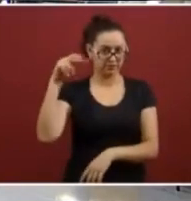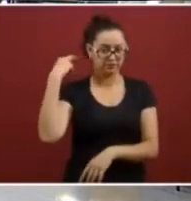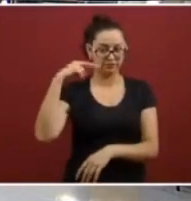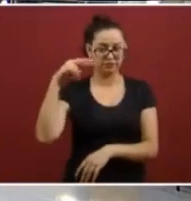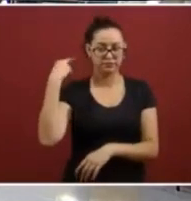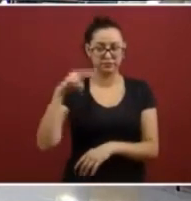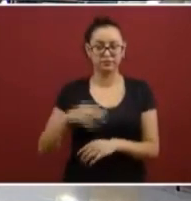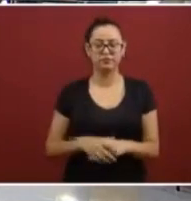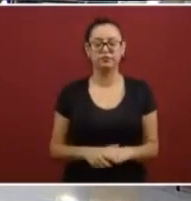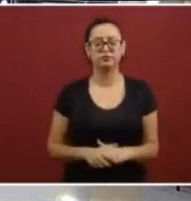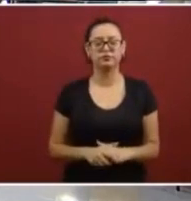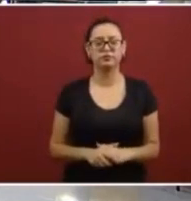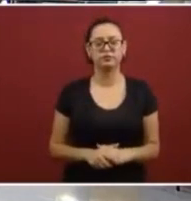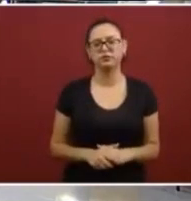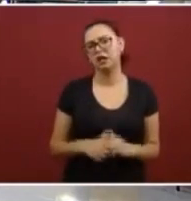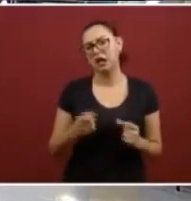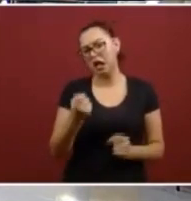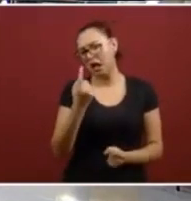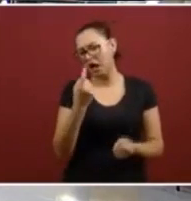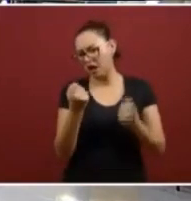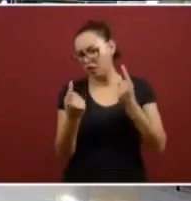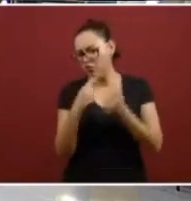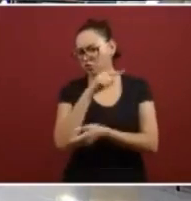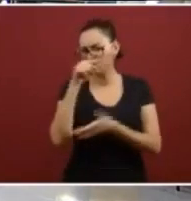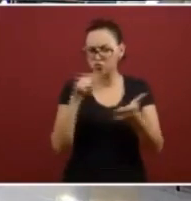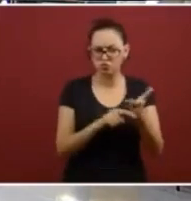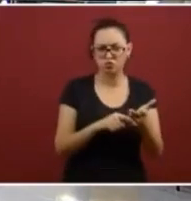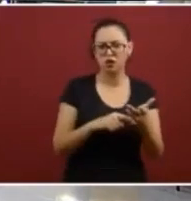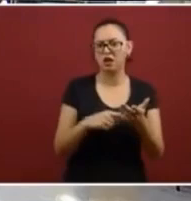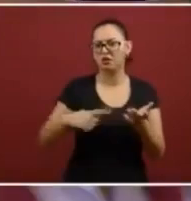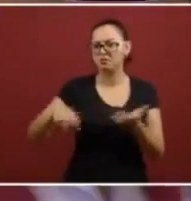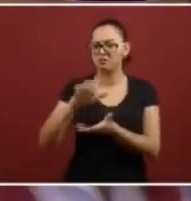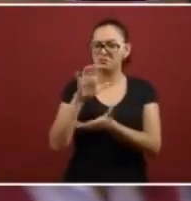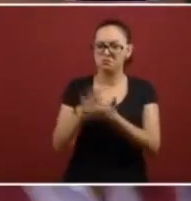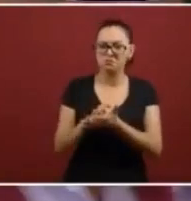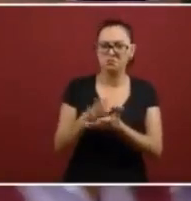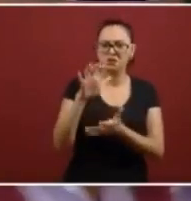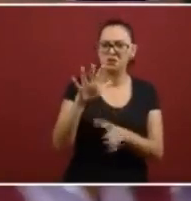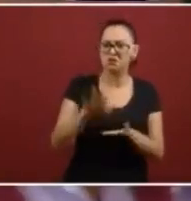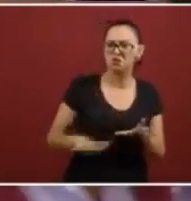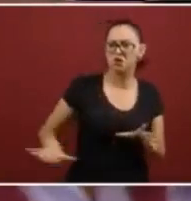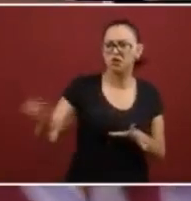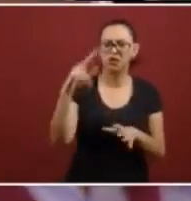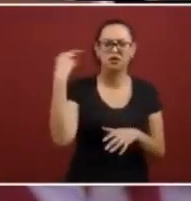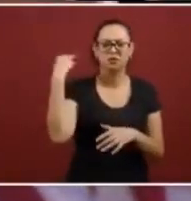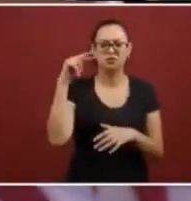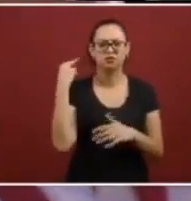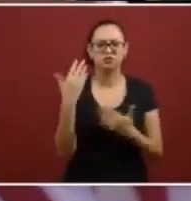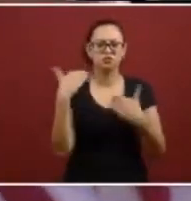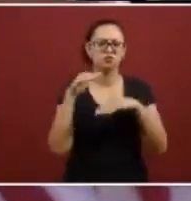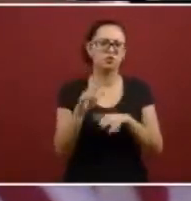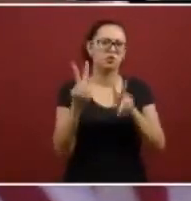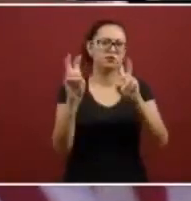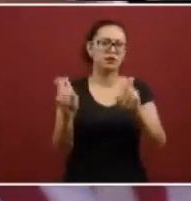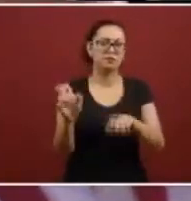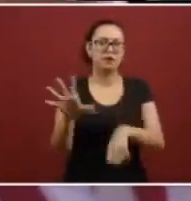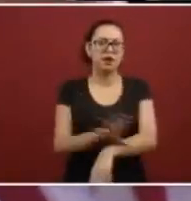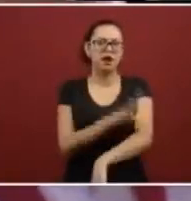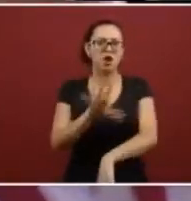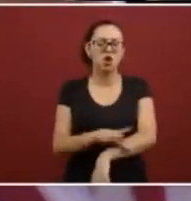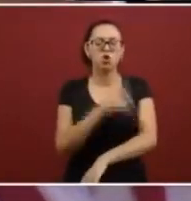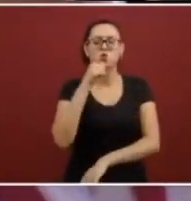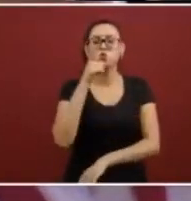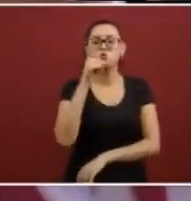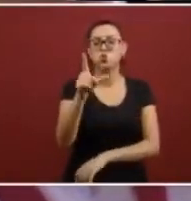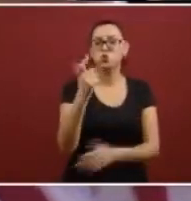han tenido algunos materials. sectores o la mayoría de los sectores de la sociedad veracruzana han sido respecto a las tarifas eléctricas. They're Ahora